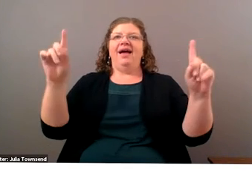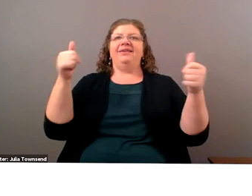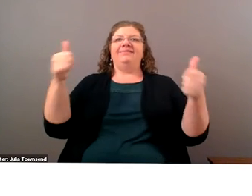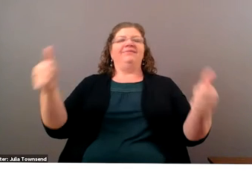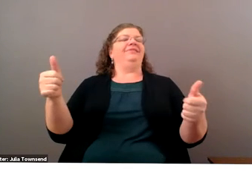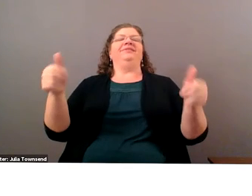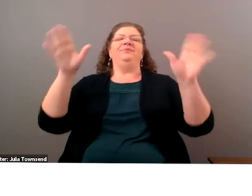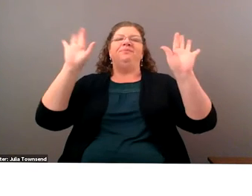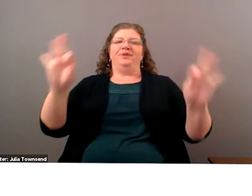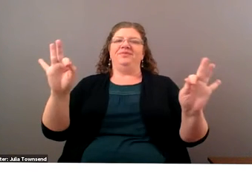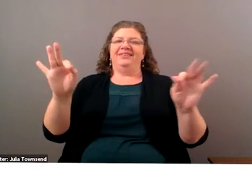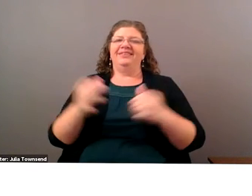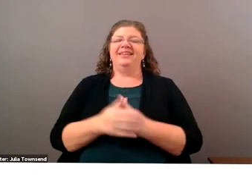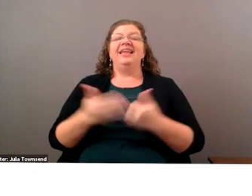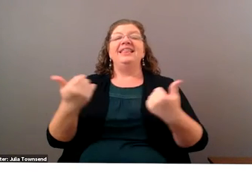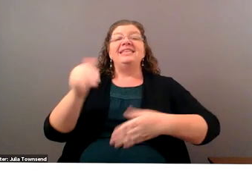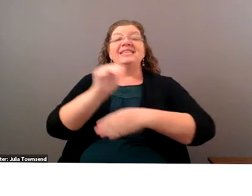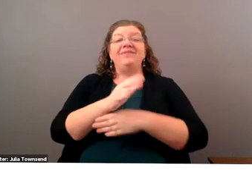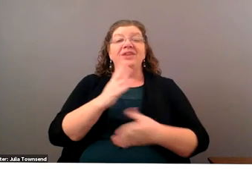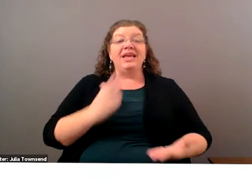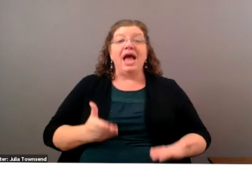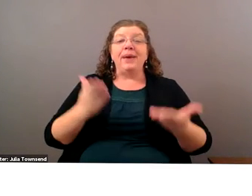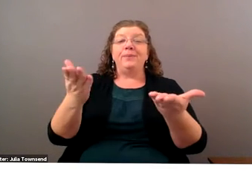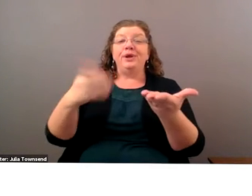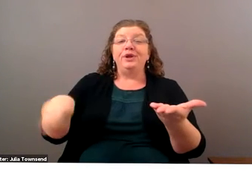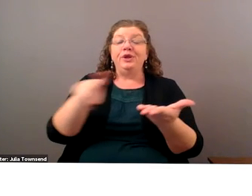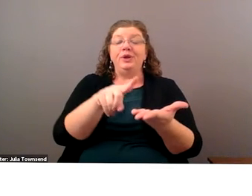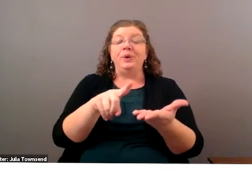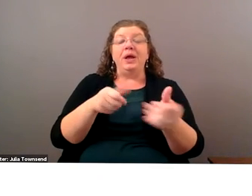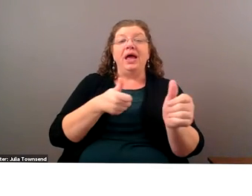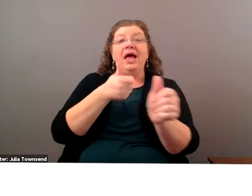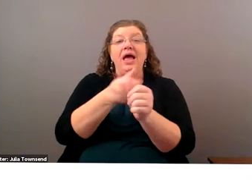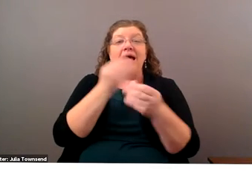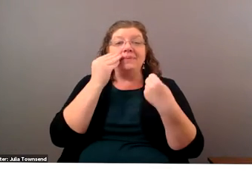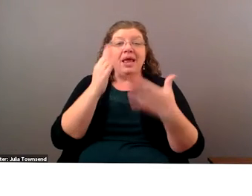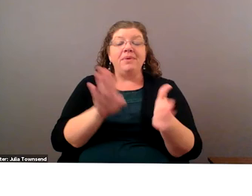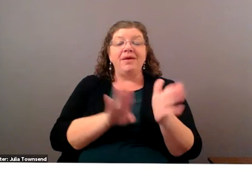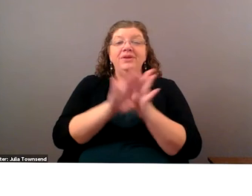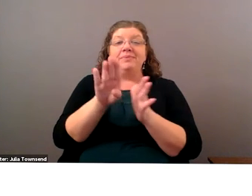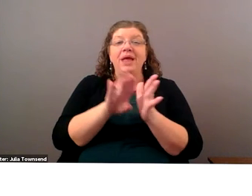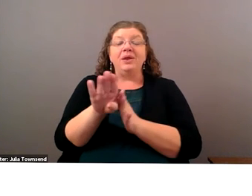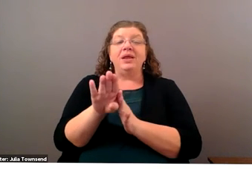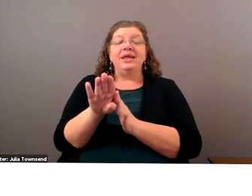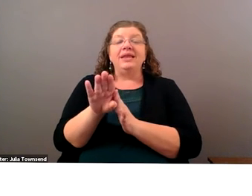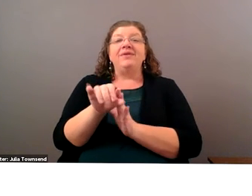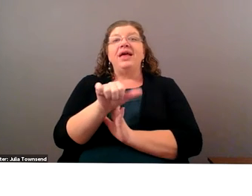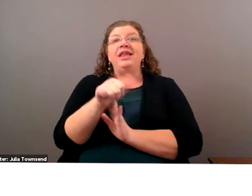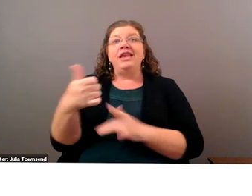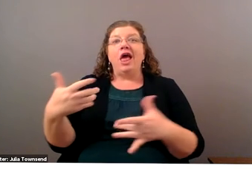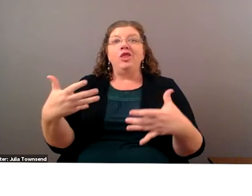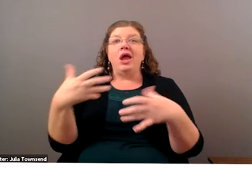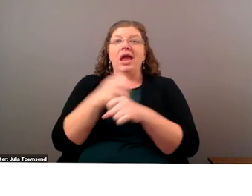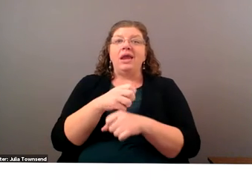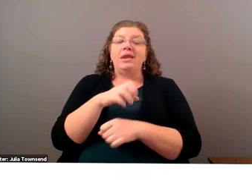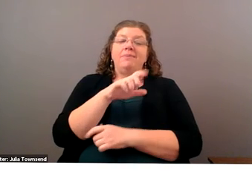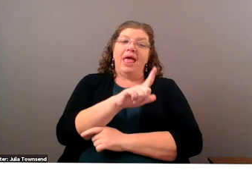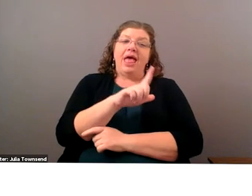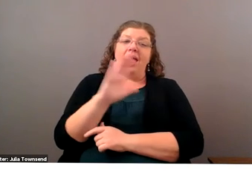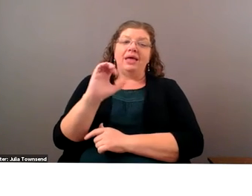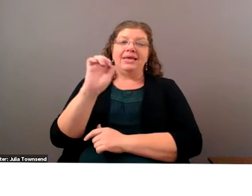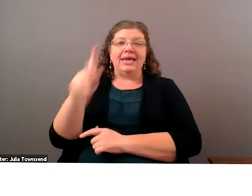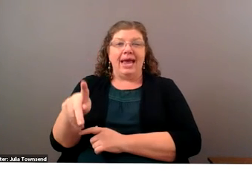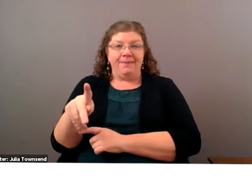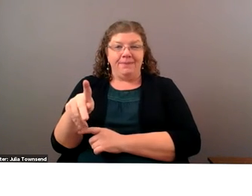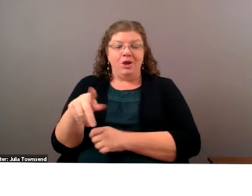Esta tarde traigo ante ustedes la actualización respecto al desarrollo de otro acrónimo, el LCAP, el Plan